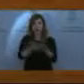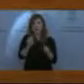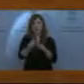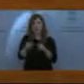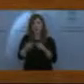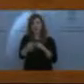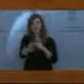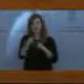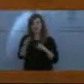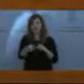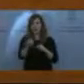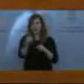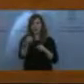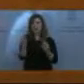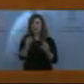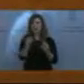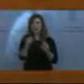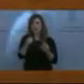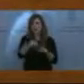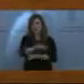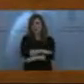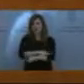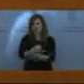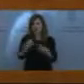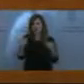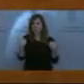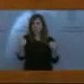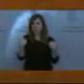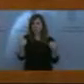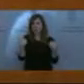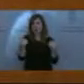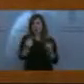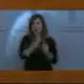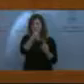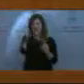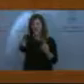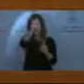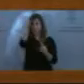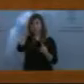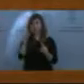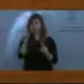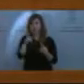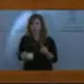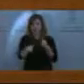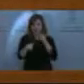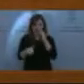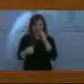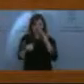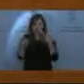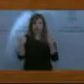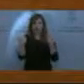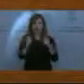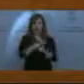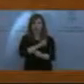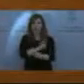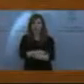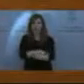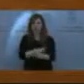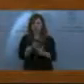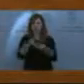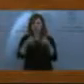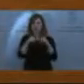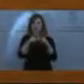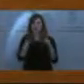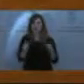las políticas, dice quién lo tiene que hacer, de la administración competente en cada país miembro. Aquí, evidentemente, la competencia deportiva es del Principado de